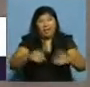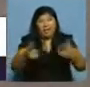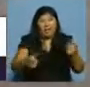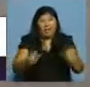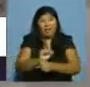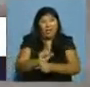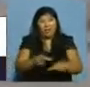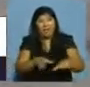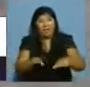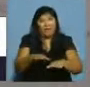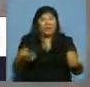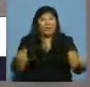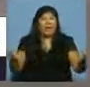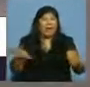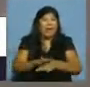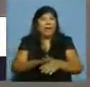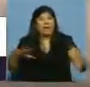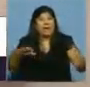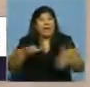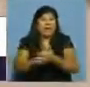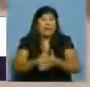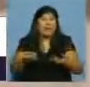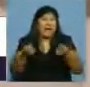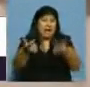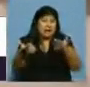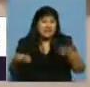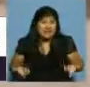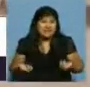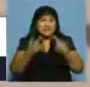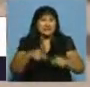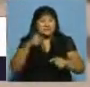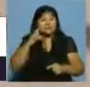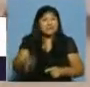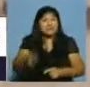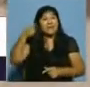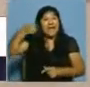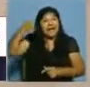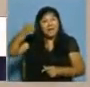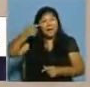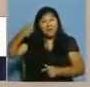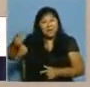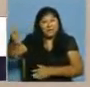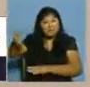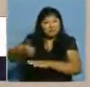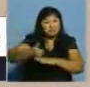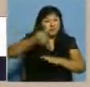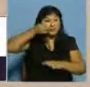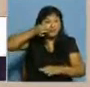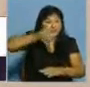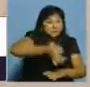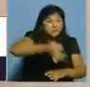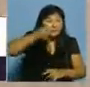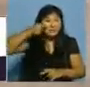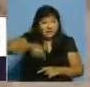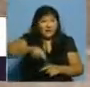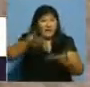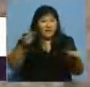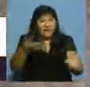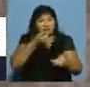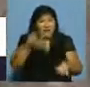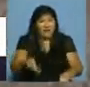aquí donde ustedes están. Vamos a acercarnos un poco a nuestro camarógrafo para que vean que es un dato real lo que estamos informando, ¿no?,